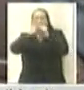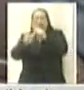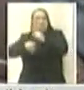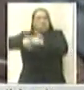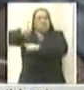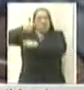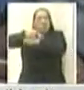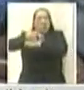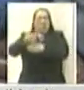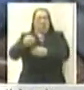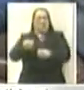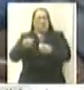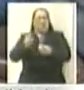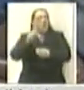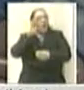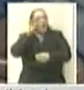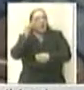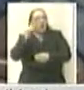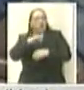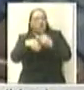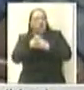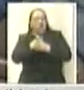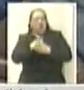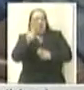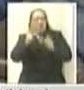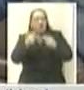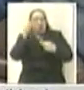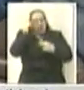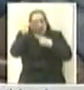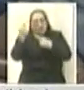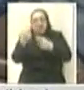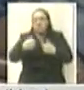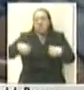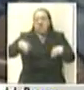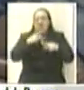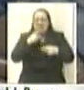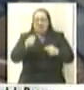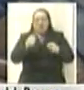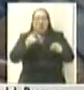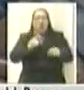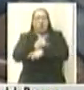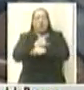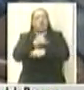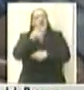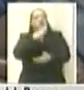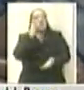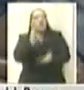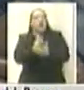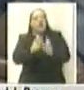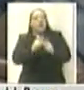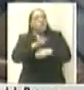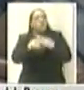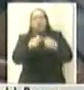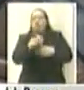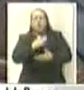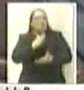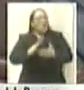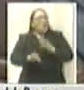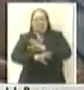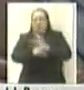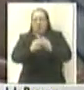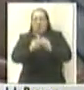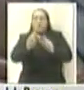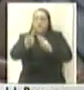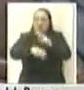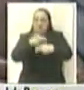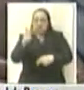que la aspiración del pueblo en general opta por la democracia y está contra la dictadura en todos sus pelajes. En segundo lugar,